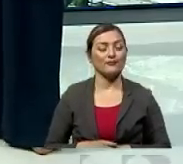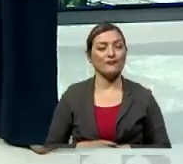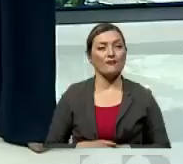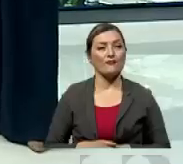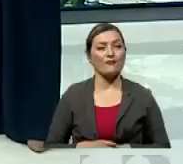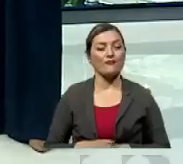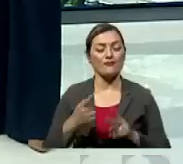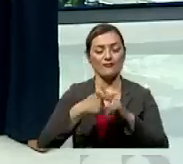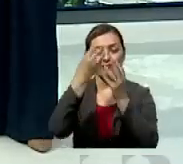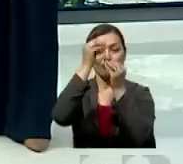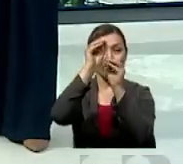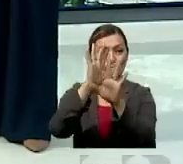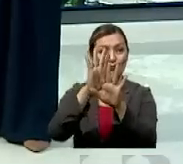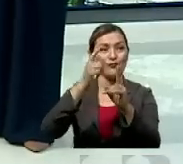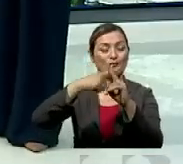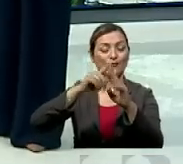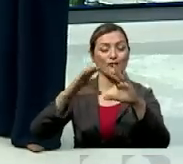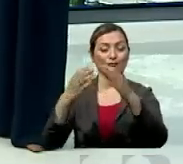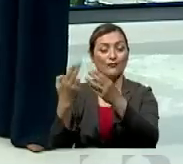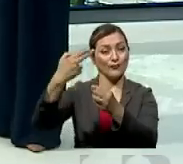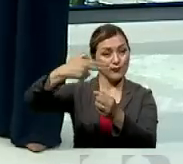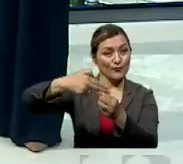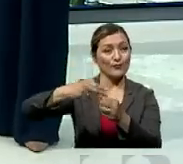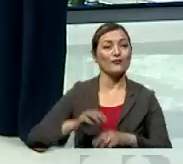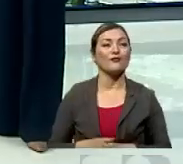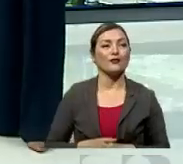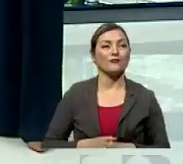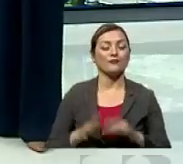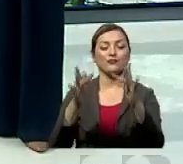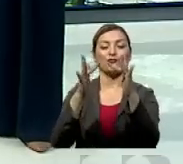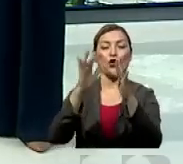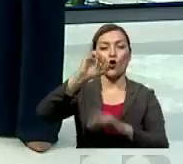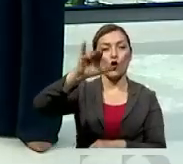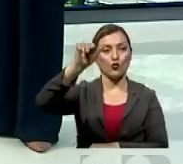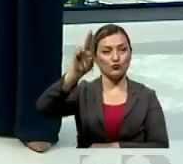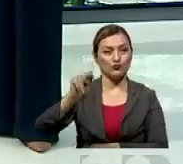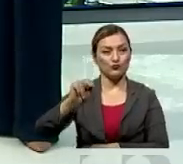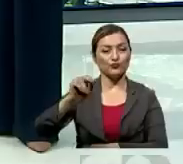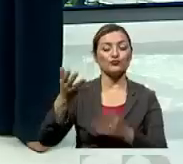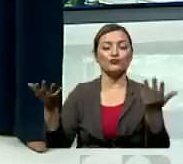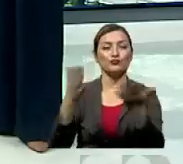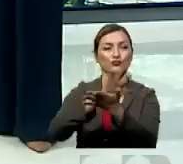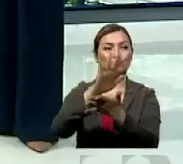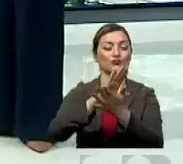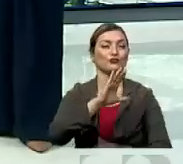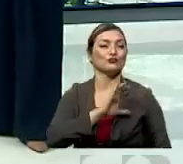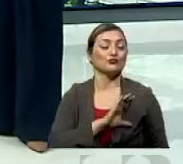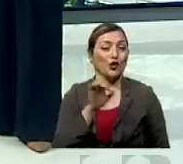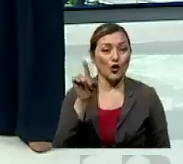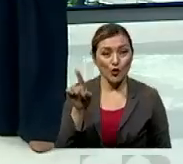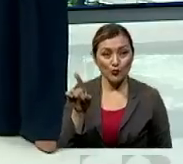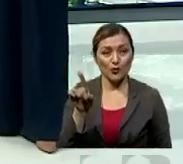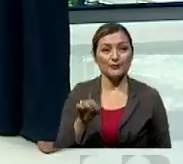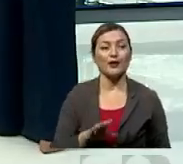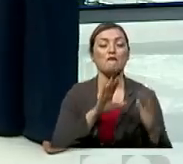esa información vamos a empezar, iniciaron las clases hoy y vamos a irnos con Juan Miguel Rodríguez, que está en la Unidad Educativa Municipal San